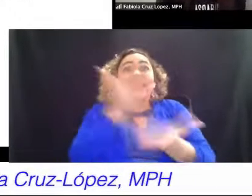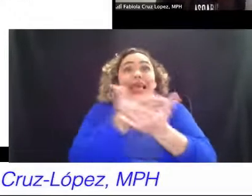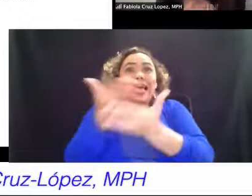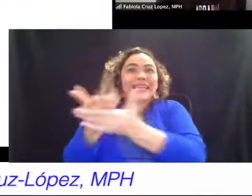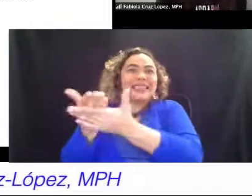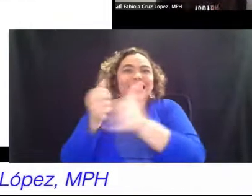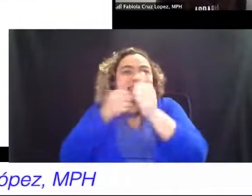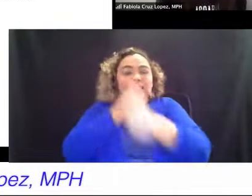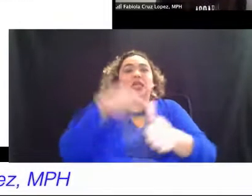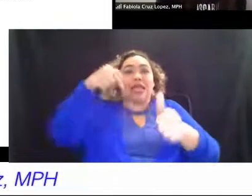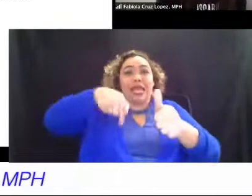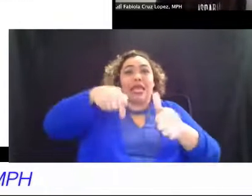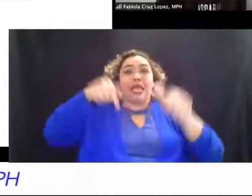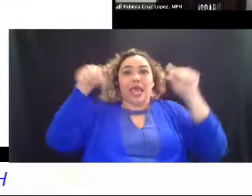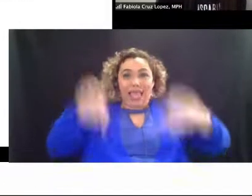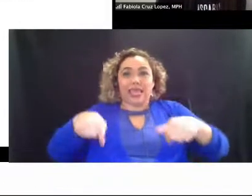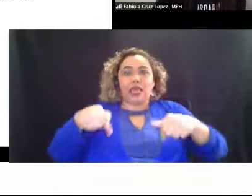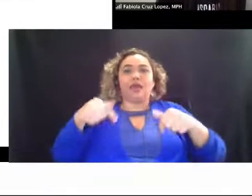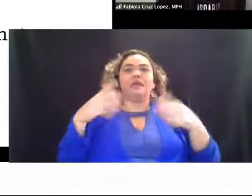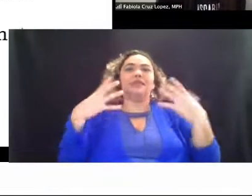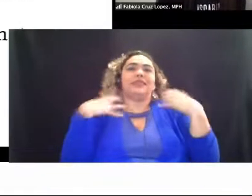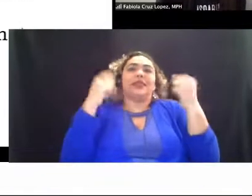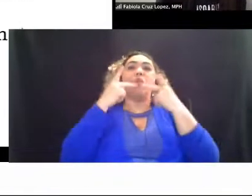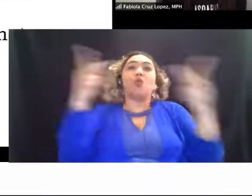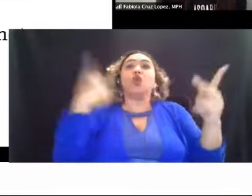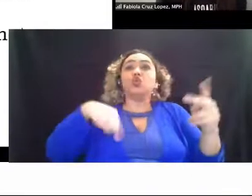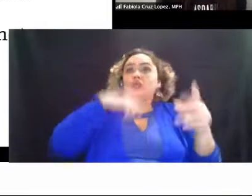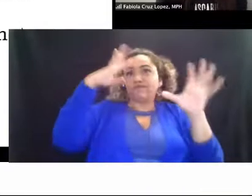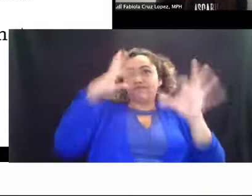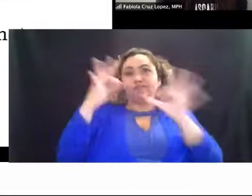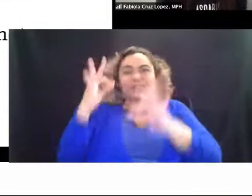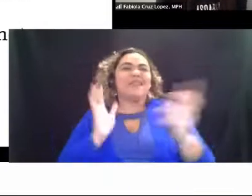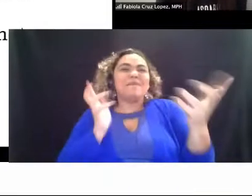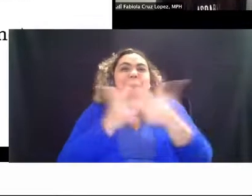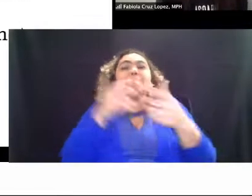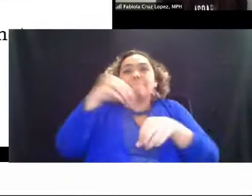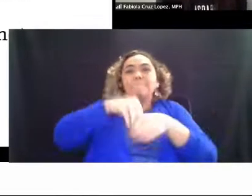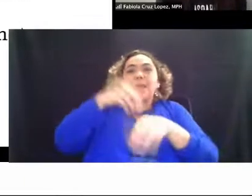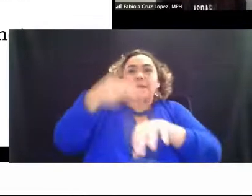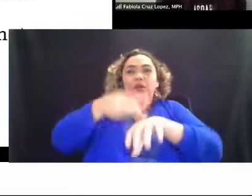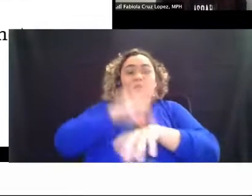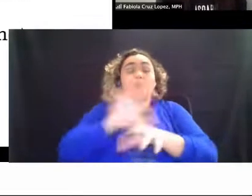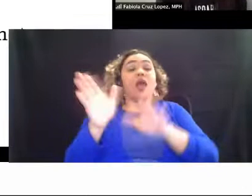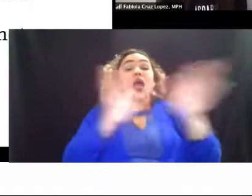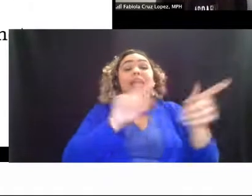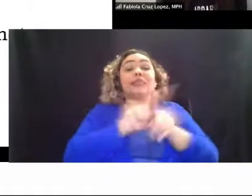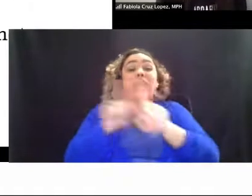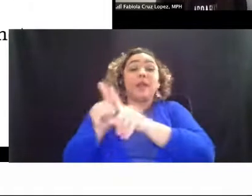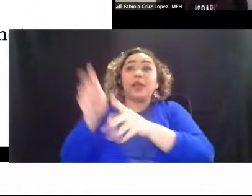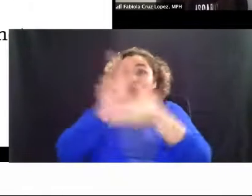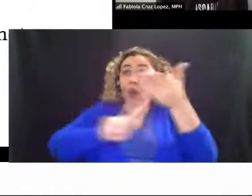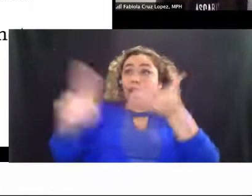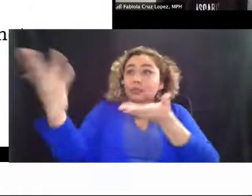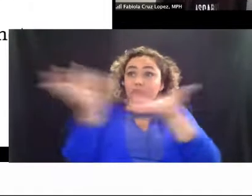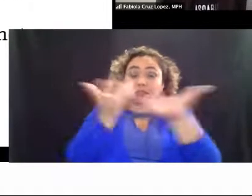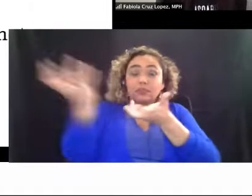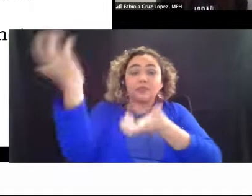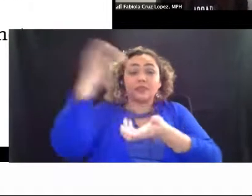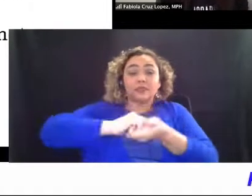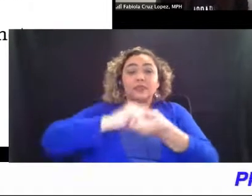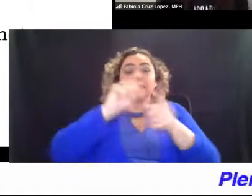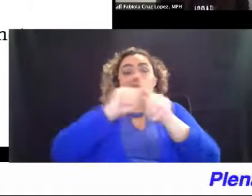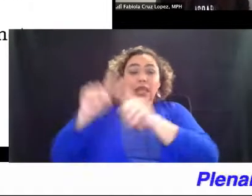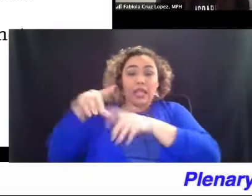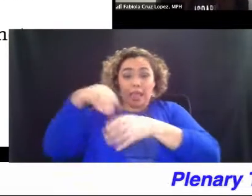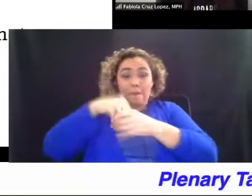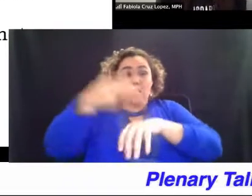esas decisiones en salud pública que estamos tomando. Por otro lado, hacer las colaboraciones con las universidades, las distintas universidades en